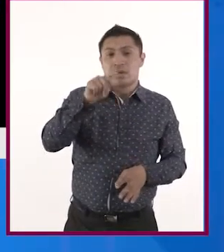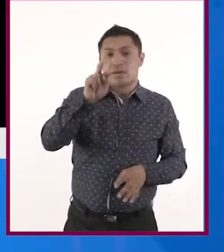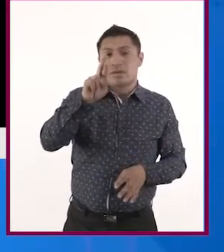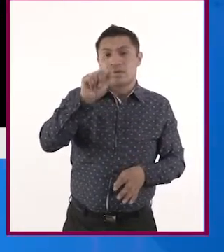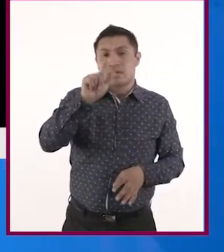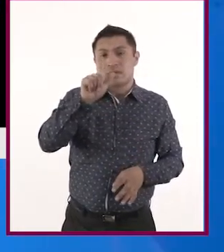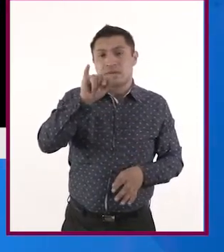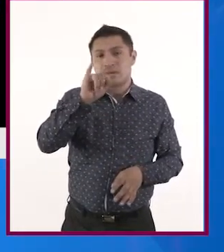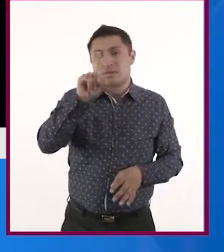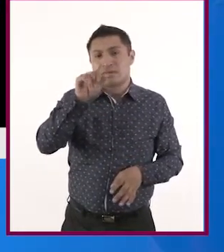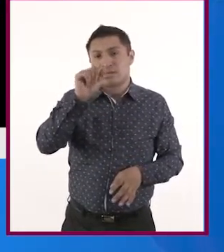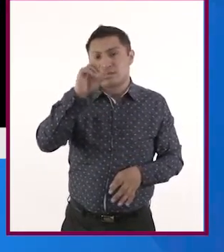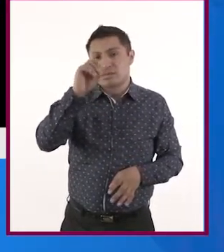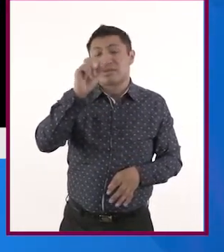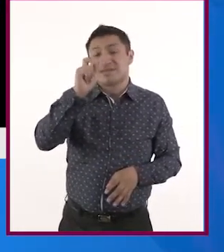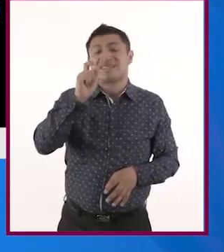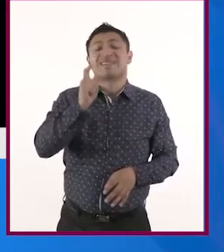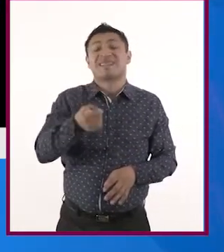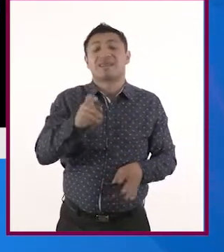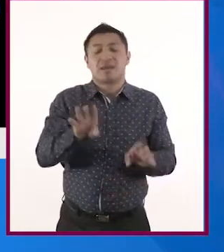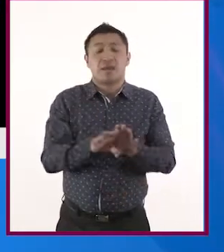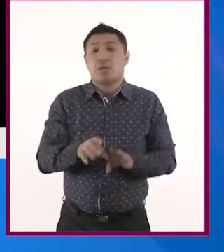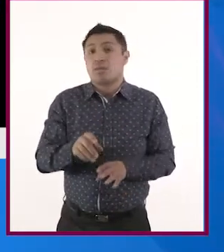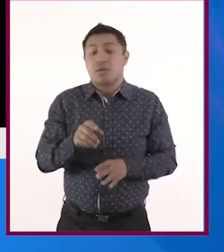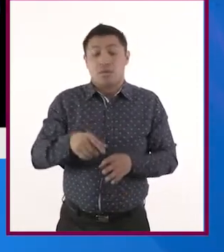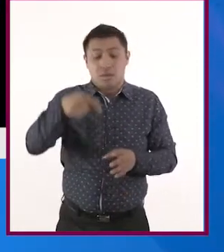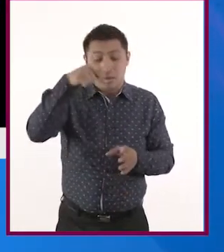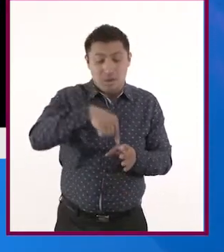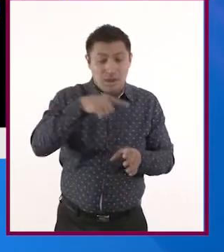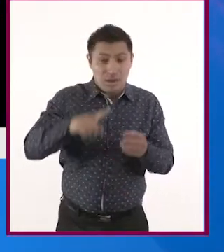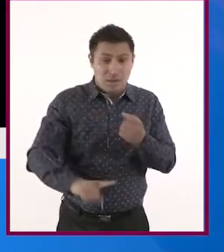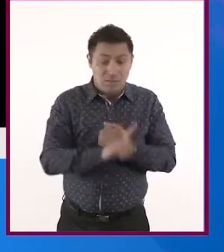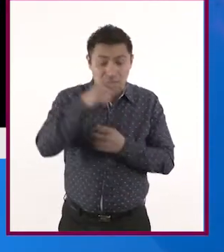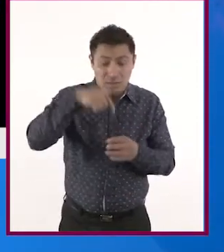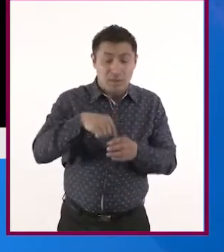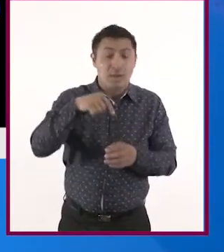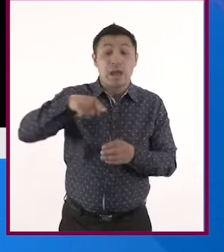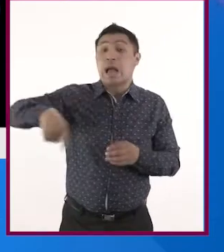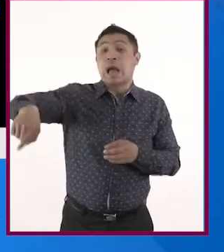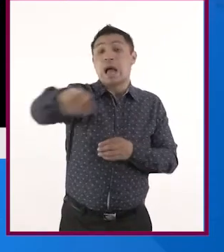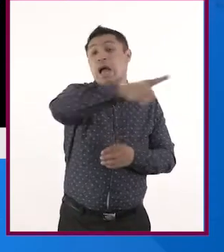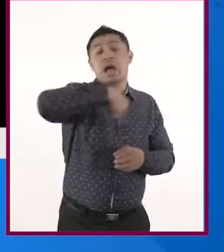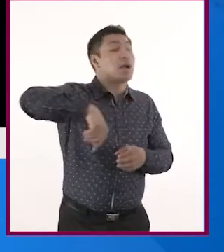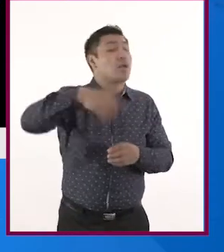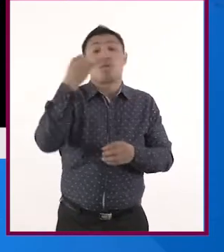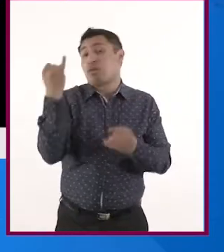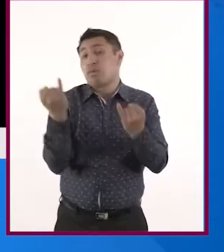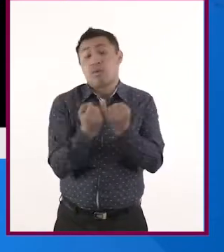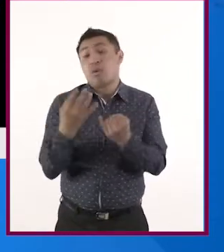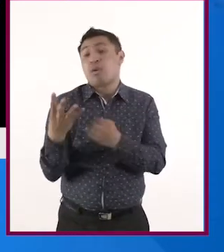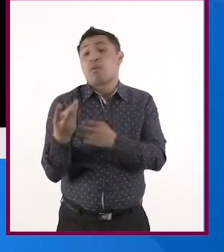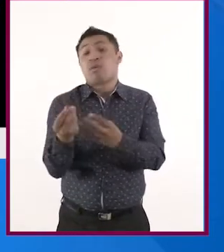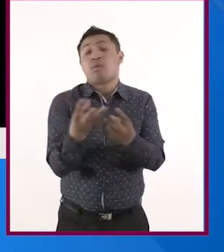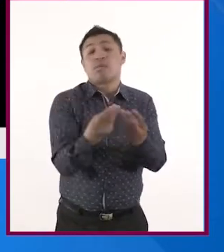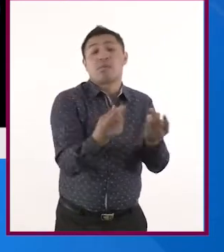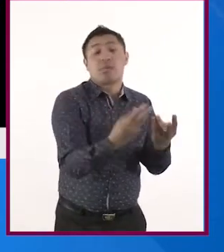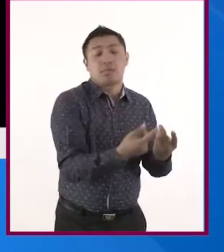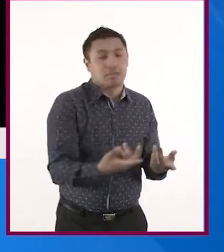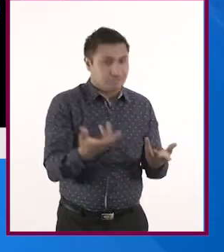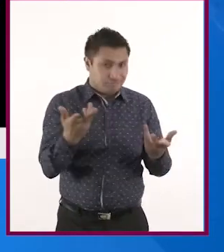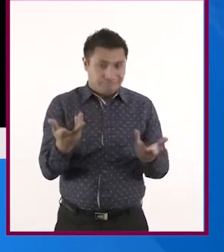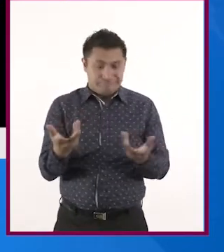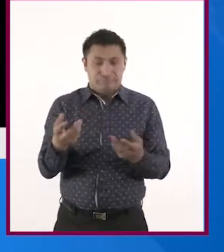hace es que se apliquen las mismas soluciones a distintas áreas. Entonces, cuando bajas del nivel de la administración hacia el territorio funciona de forma